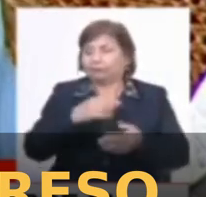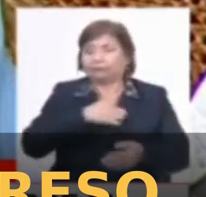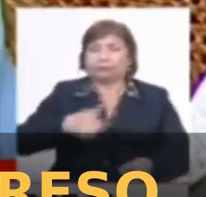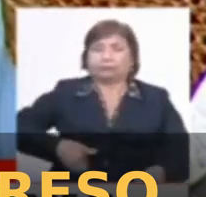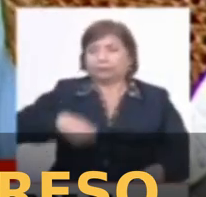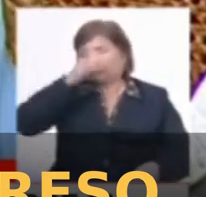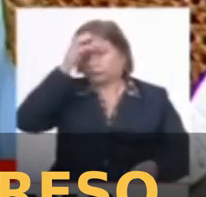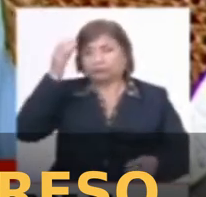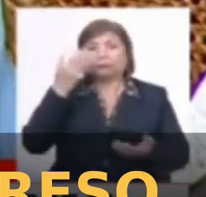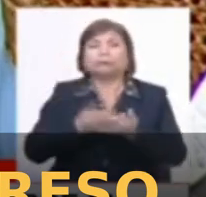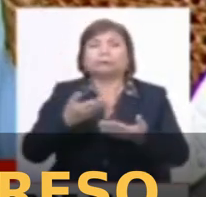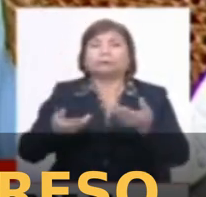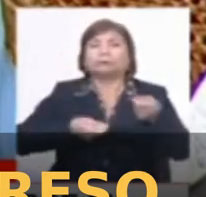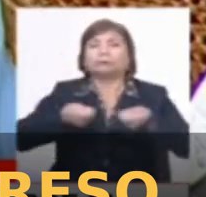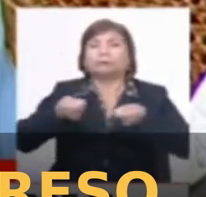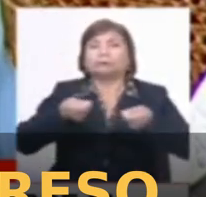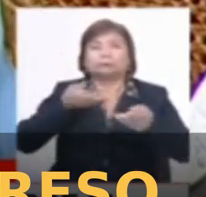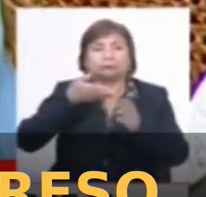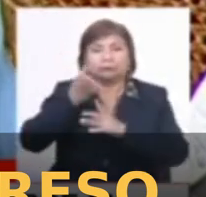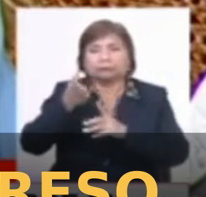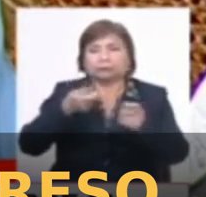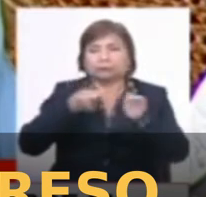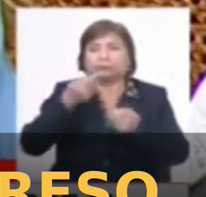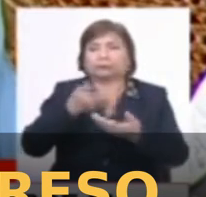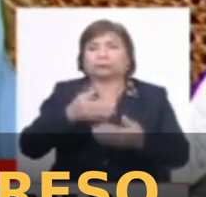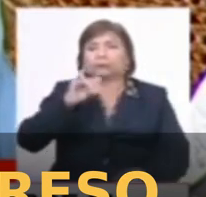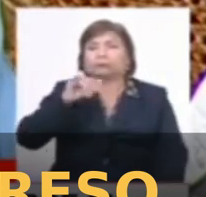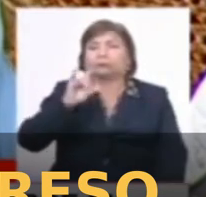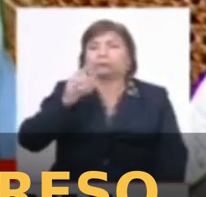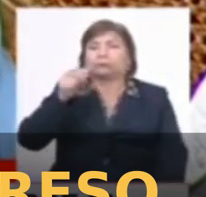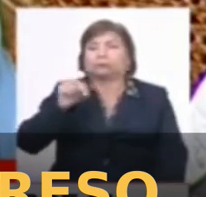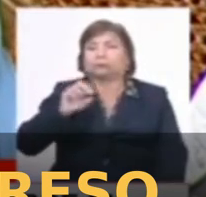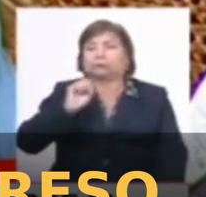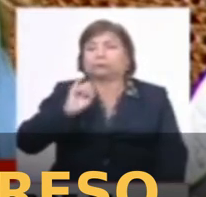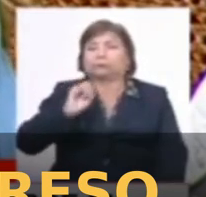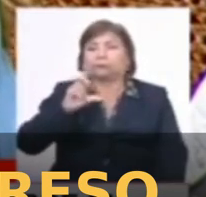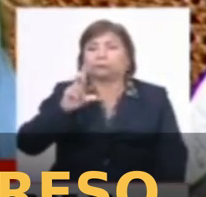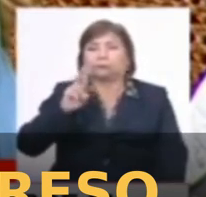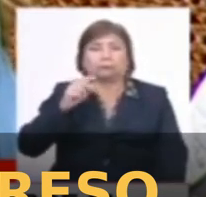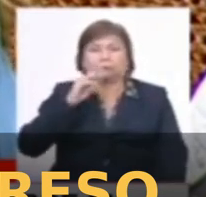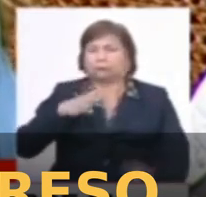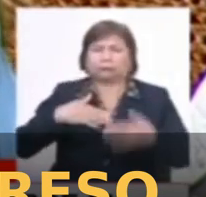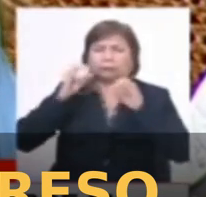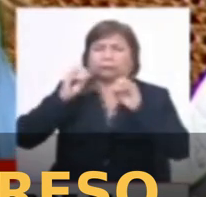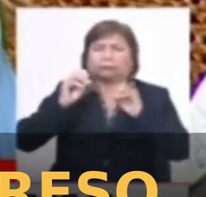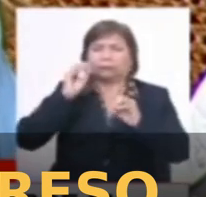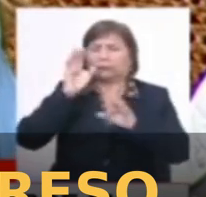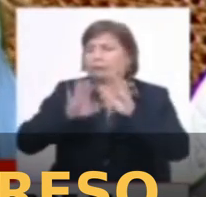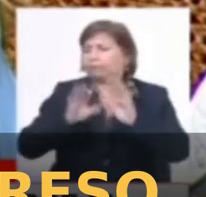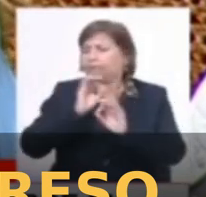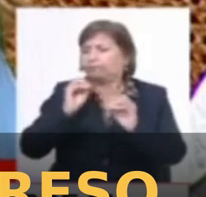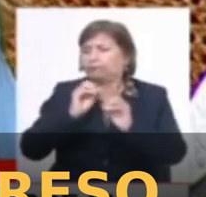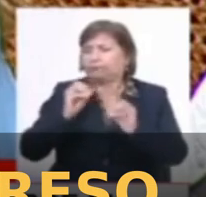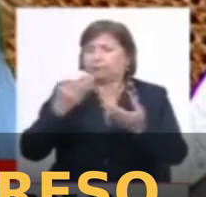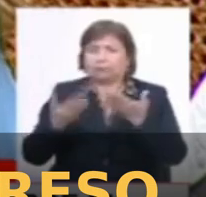presidente debido a que lo manejaba directamente el presidente con el señor Juan Silva. Bruno no podía poner ahí ni una azafata y eso